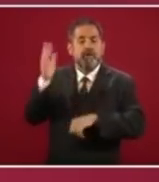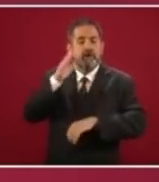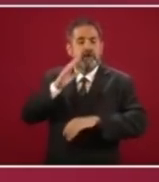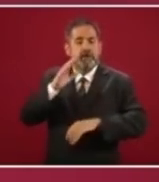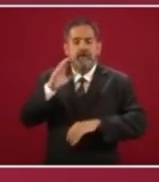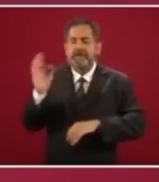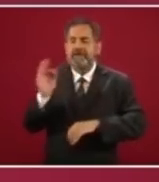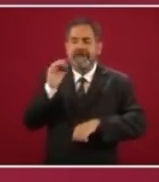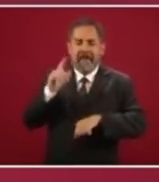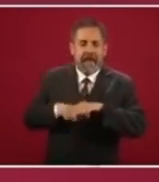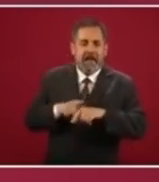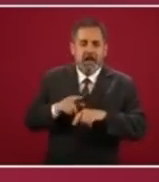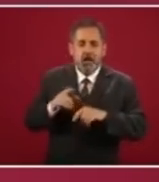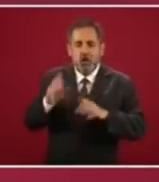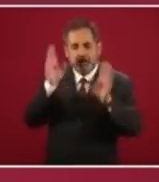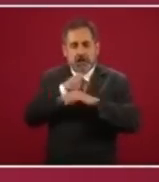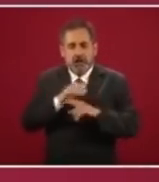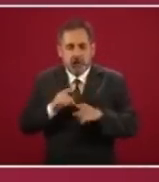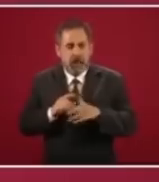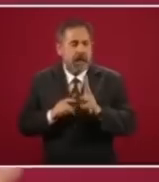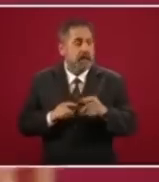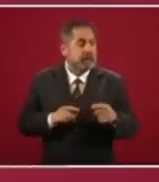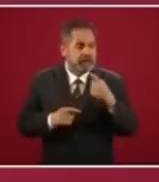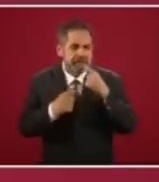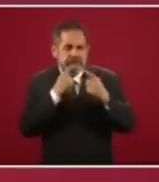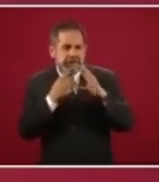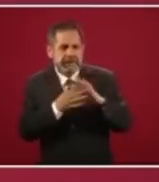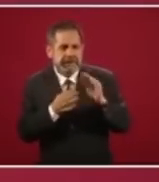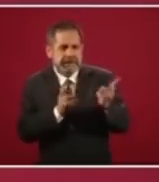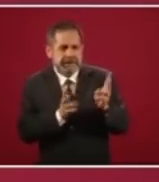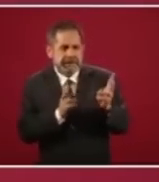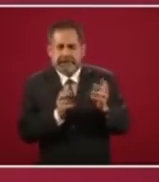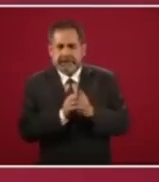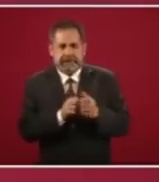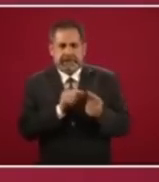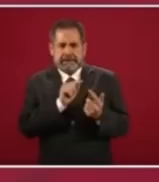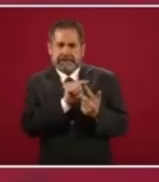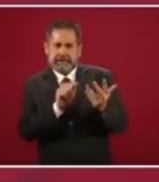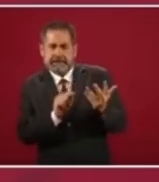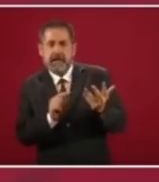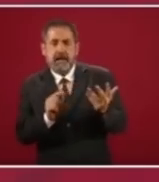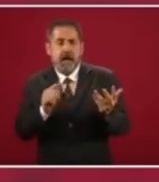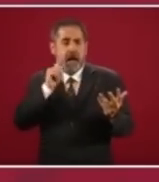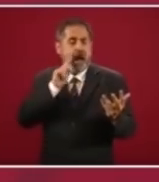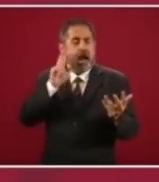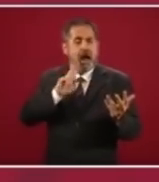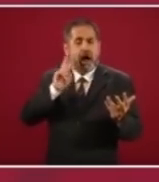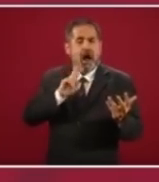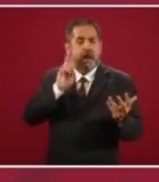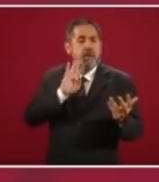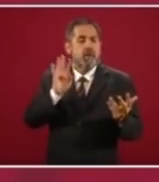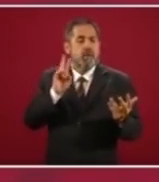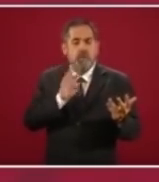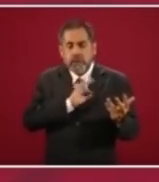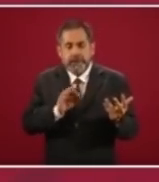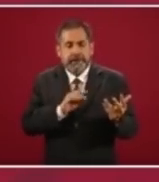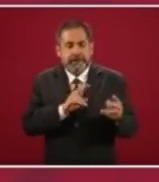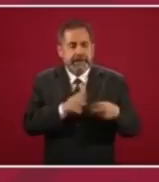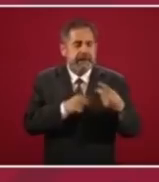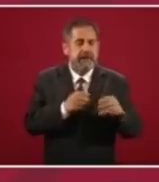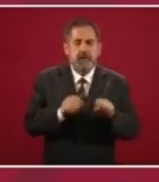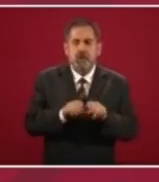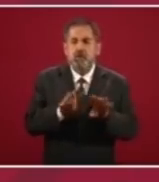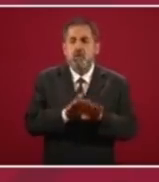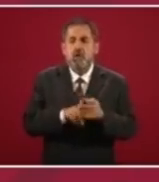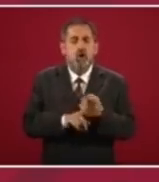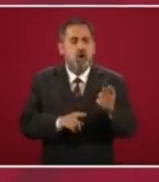Arbitraje, se han venido teniendo audiencias, platicando con las partes, esperando a que se pueda llevar o llegar